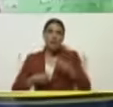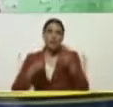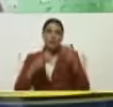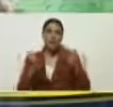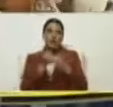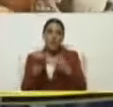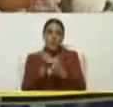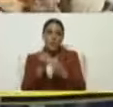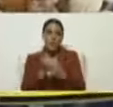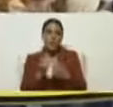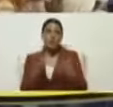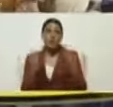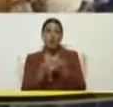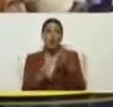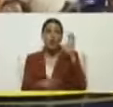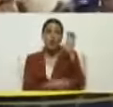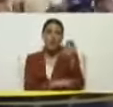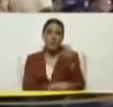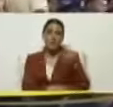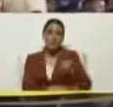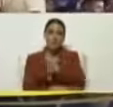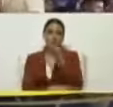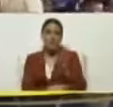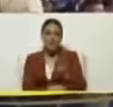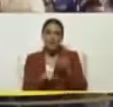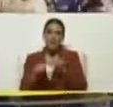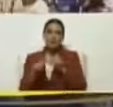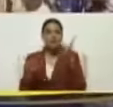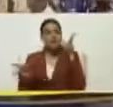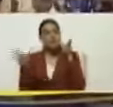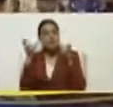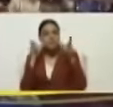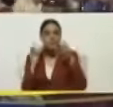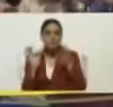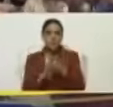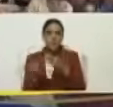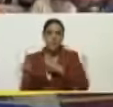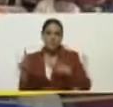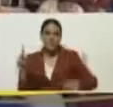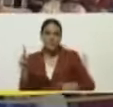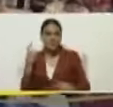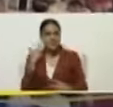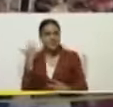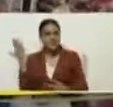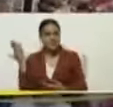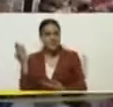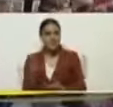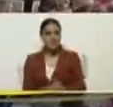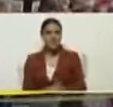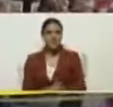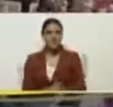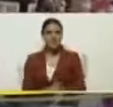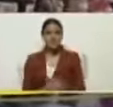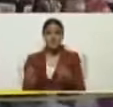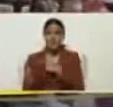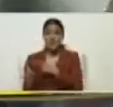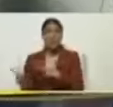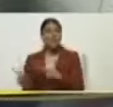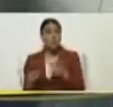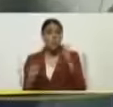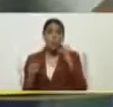con la patria, con Venezuela. Seguimos escuchando al presidente de la República, Nicolás Maduro. Esta prima Margloris